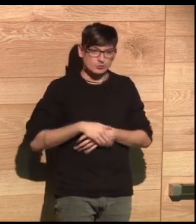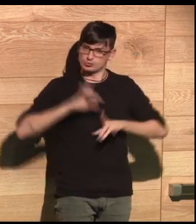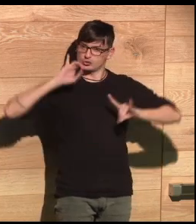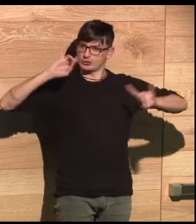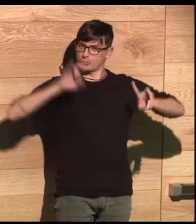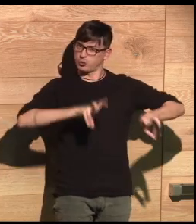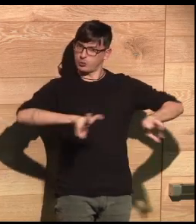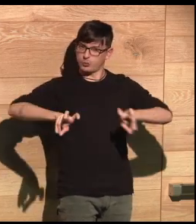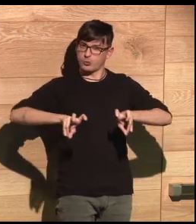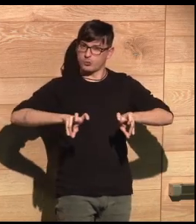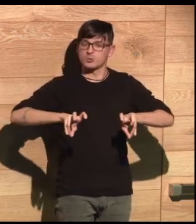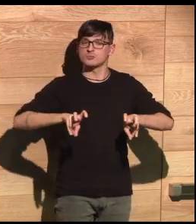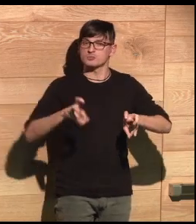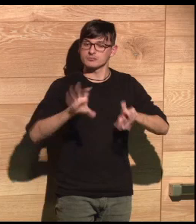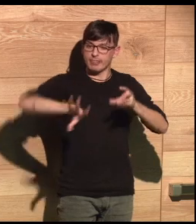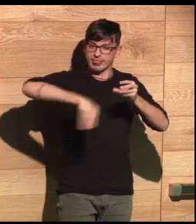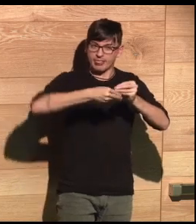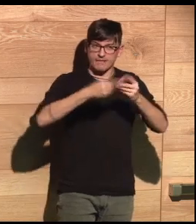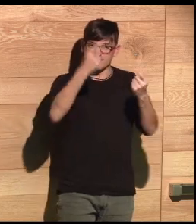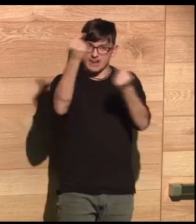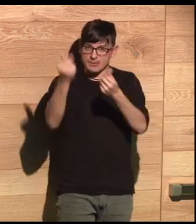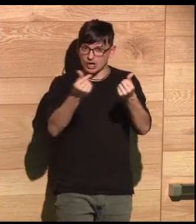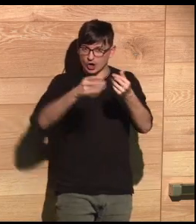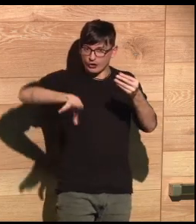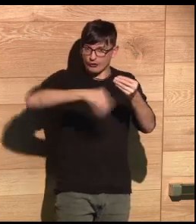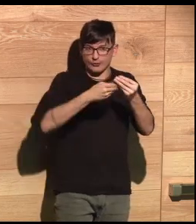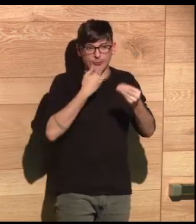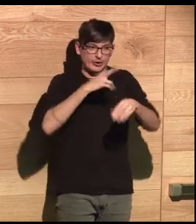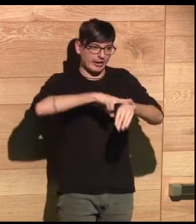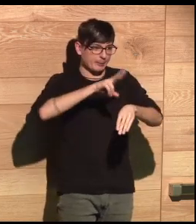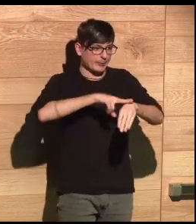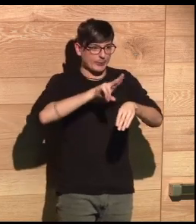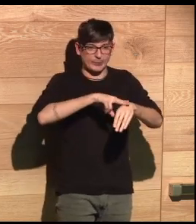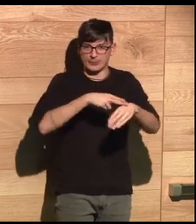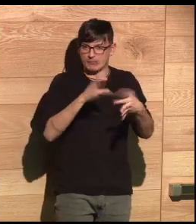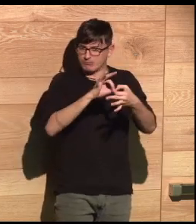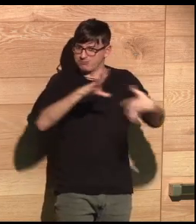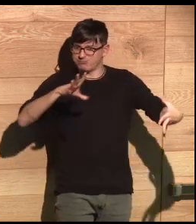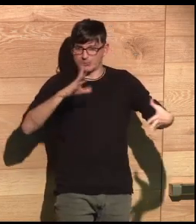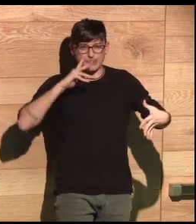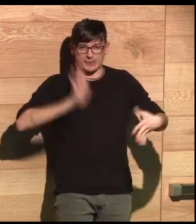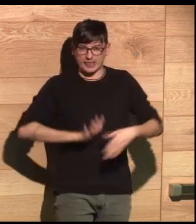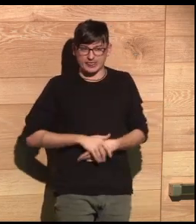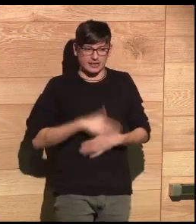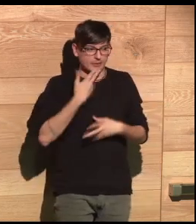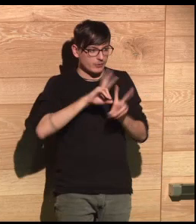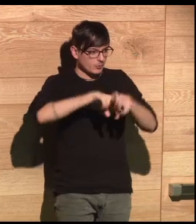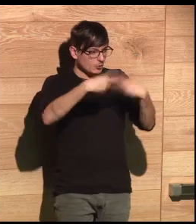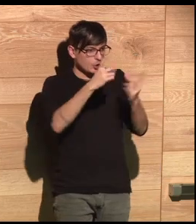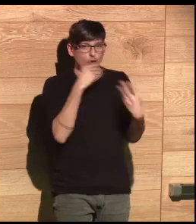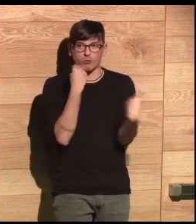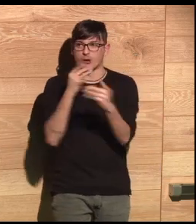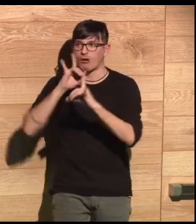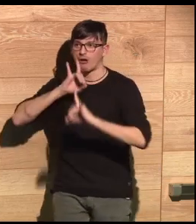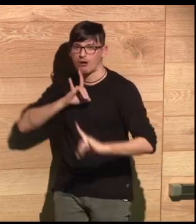innovador donde añadía al flamenco ritmos que no venían a cuento. Tan refrescante y urbano que a los jóvenes encantó.